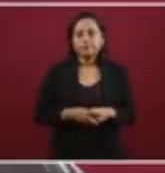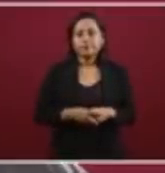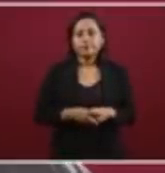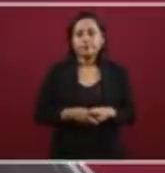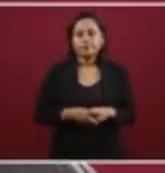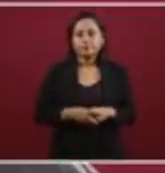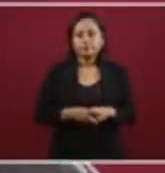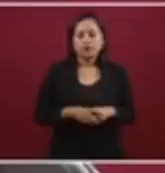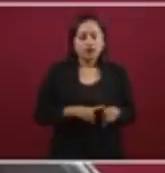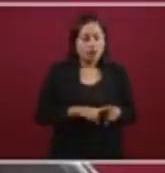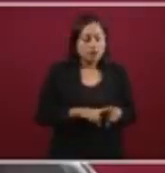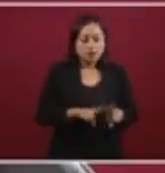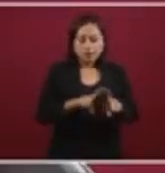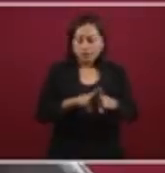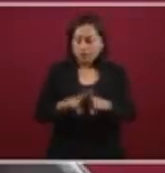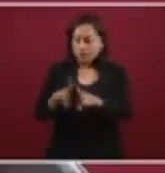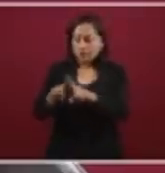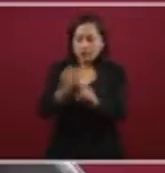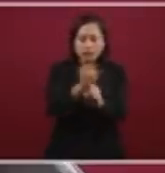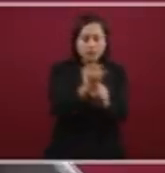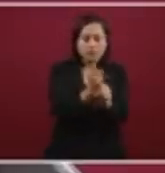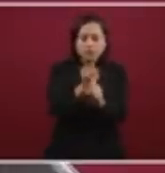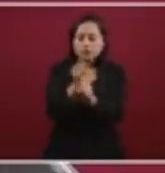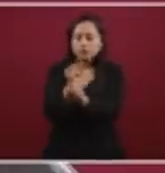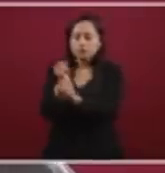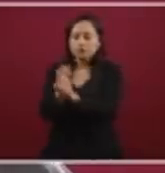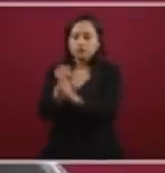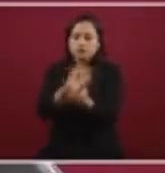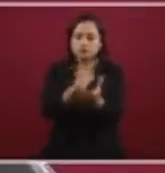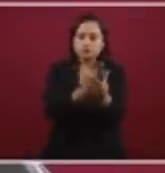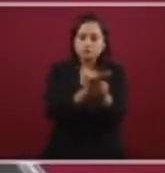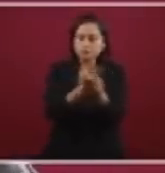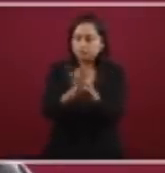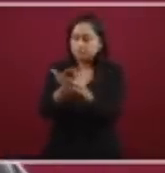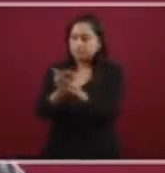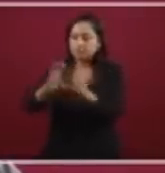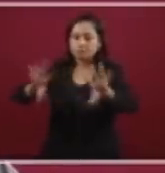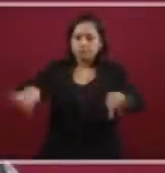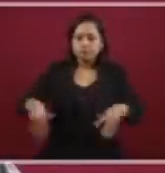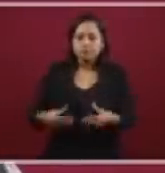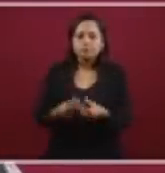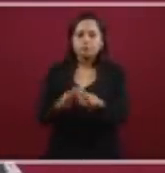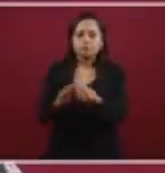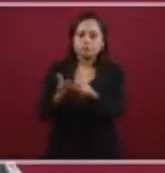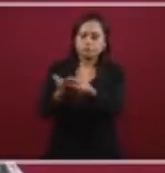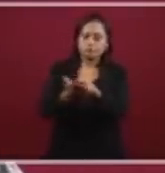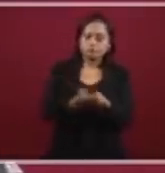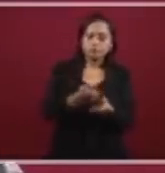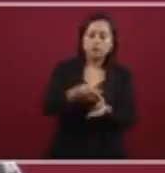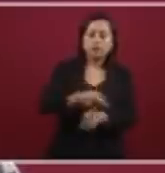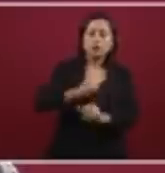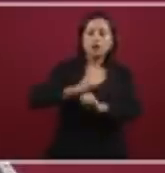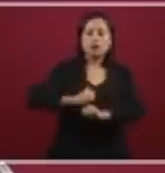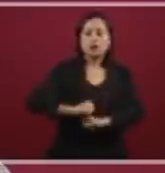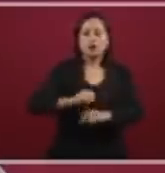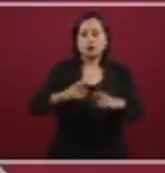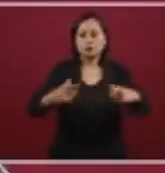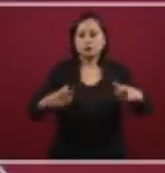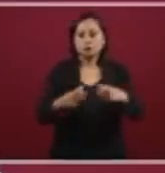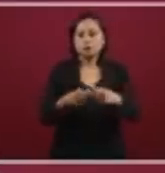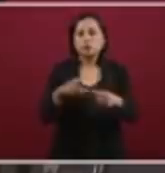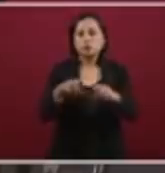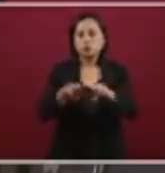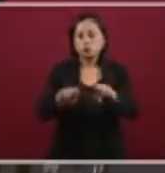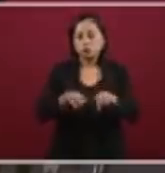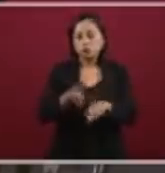investigación carpetas de investigación averiguaciones previas fueron concentradas dentro de esta unidad lo que permitió que empezáramos a tener